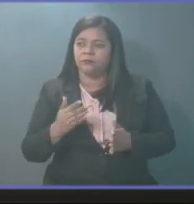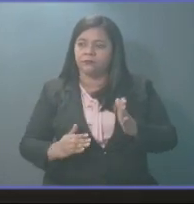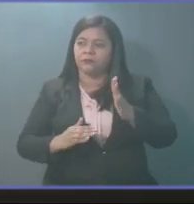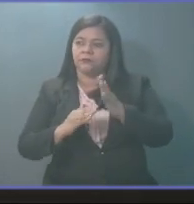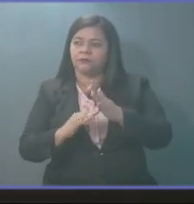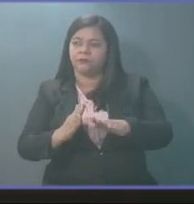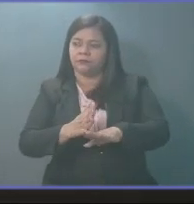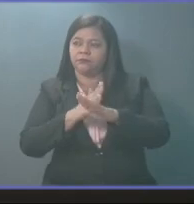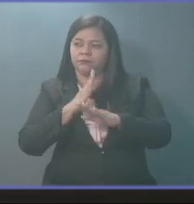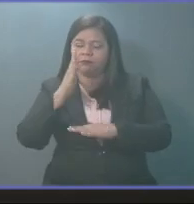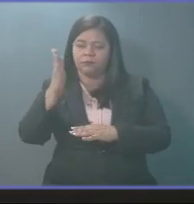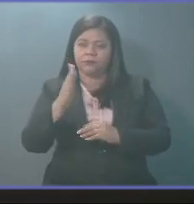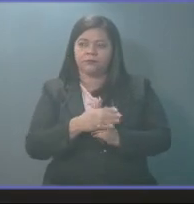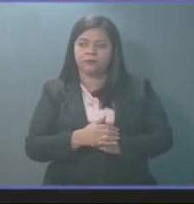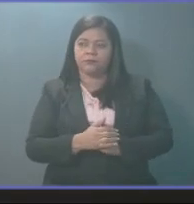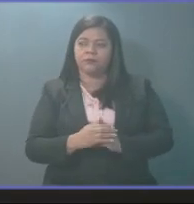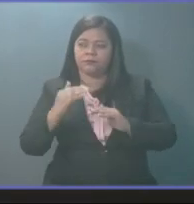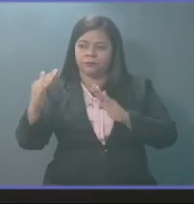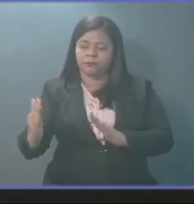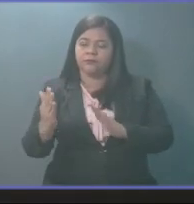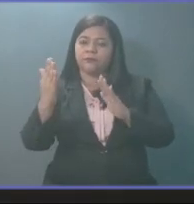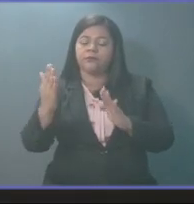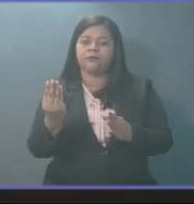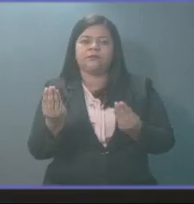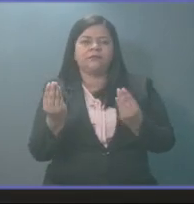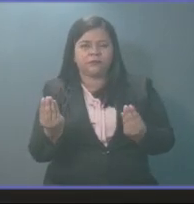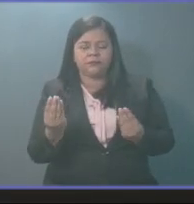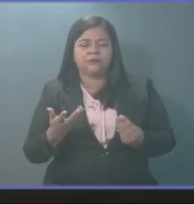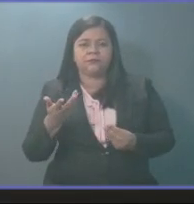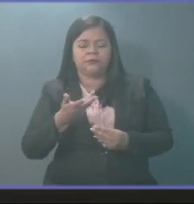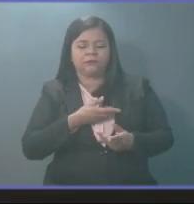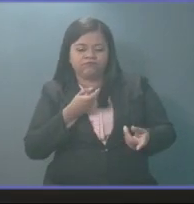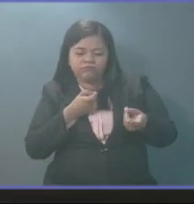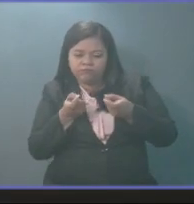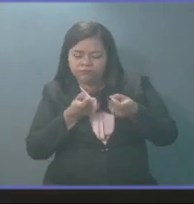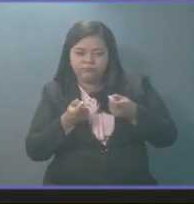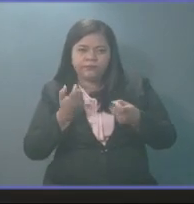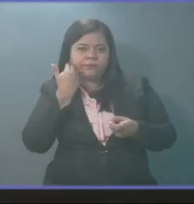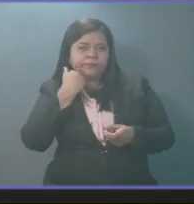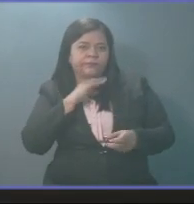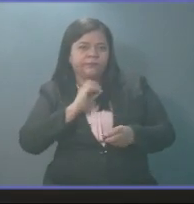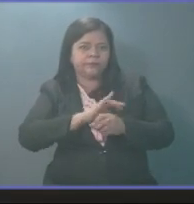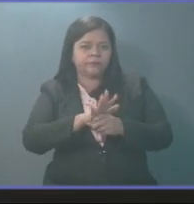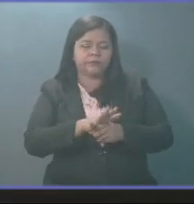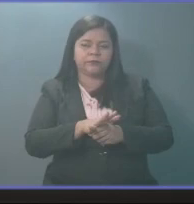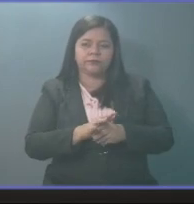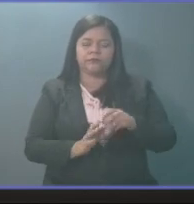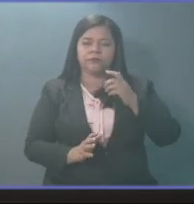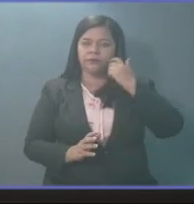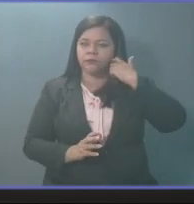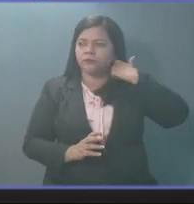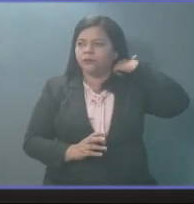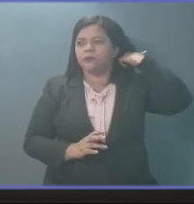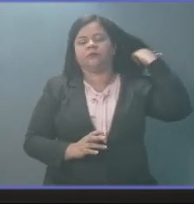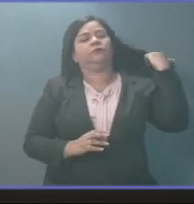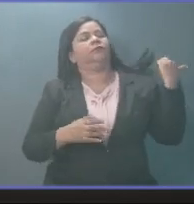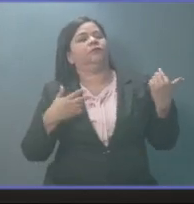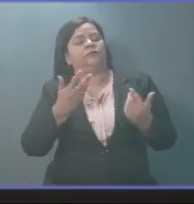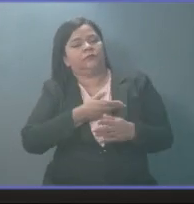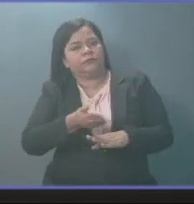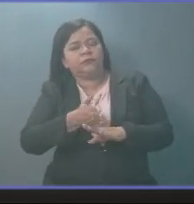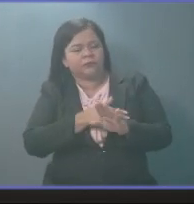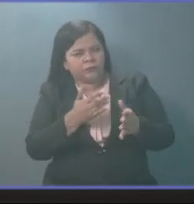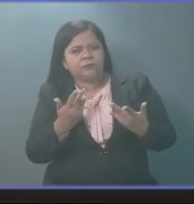cómo enfrentar y cómo contener la pandemia. Hemos hecho